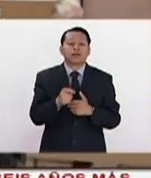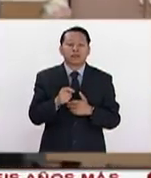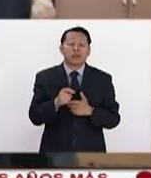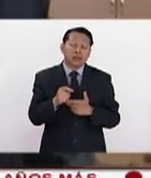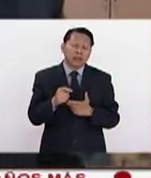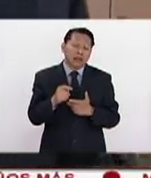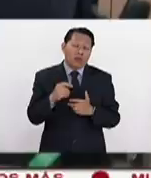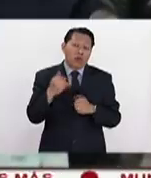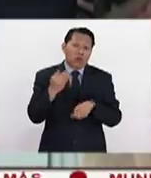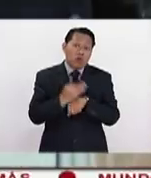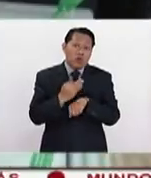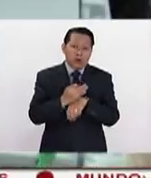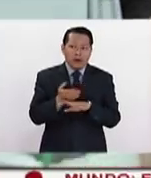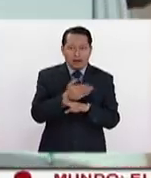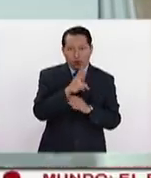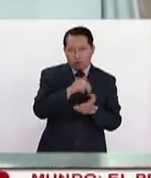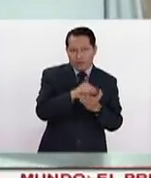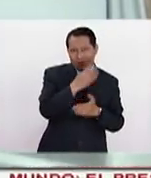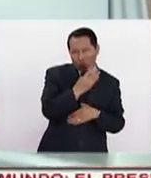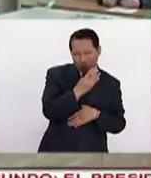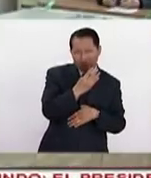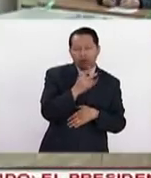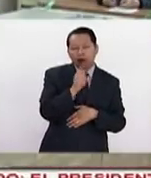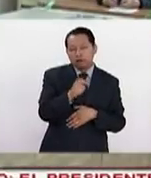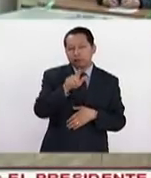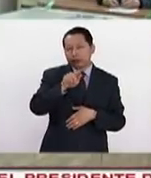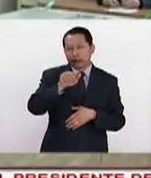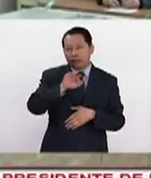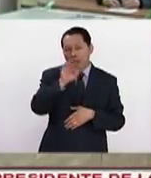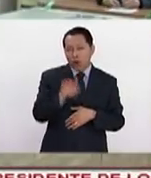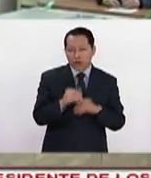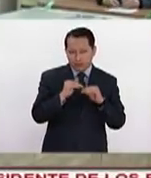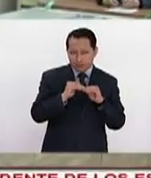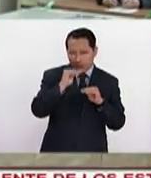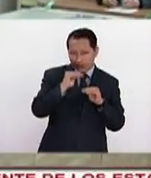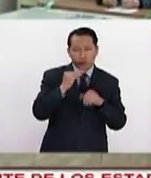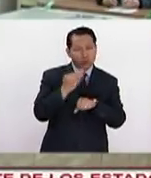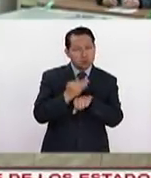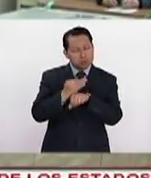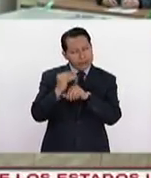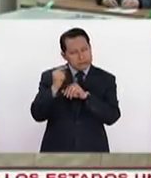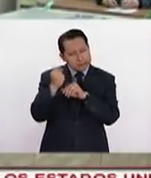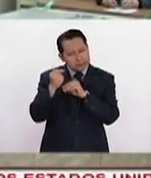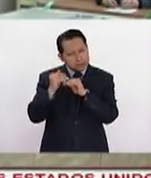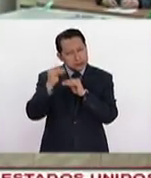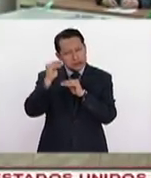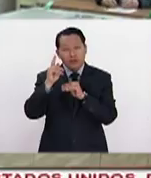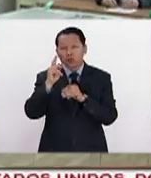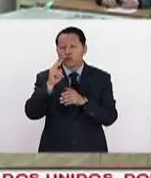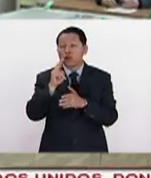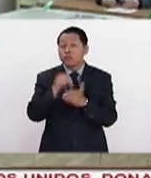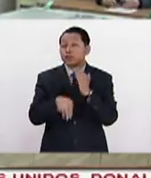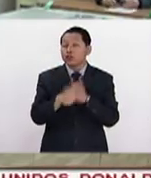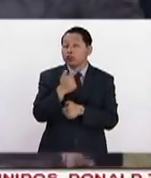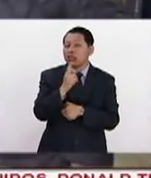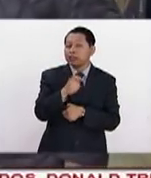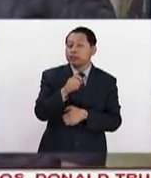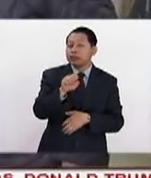mejor resultado de 2004, que superó el 70%, y el de 2012, que fue del